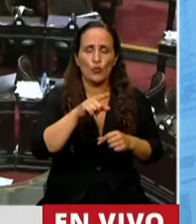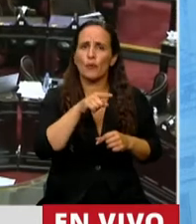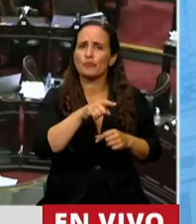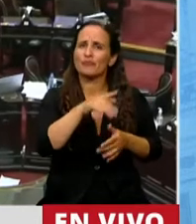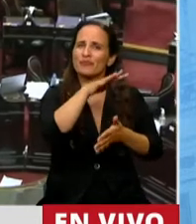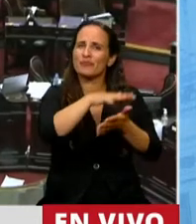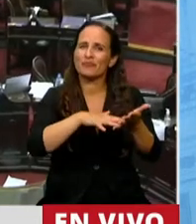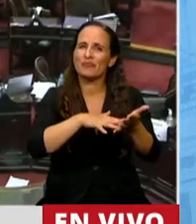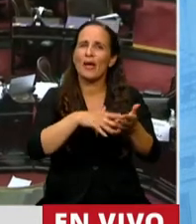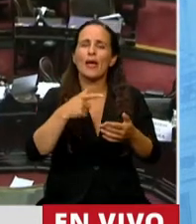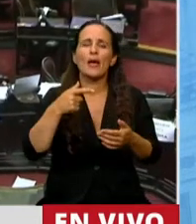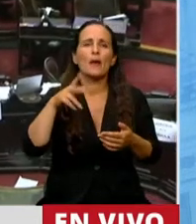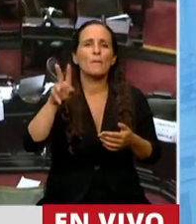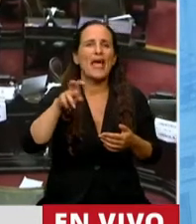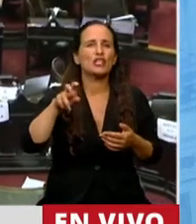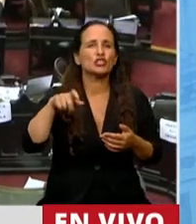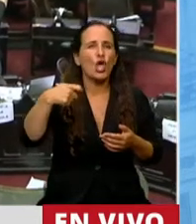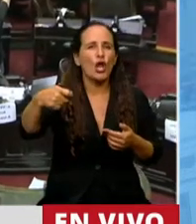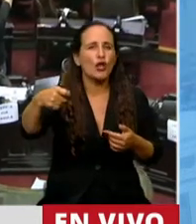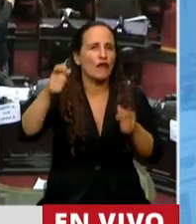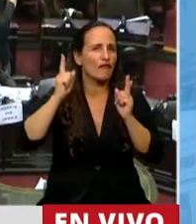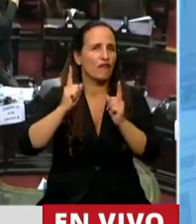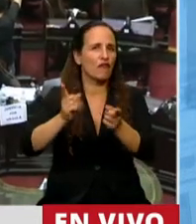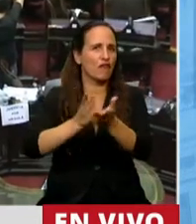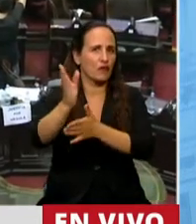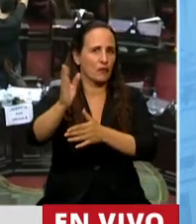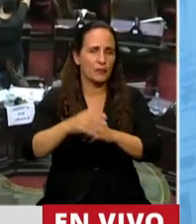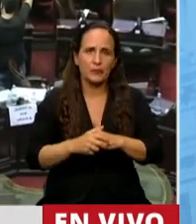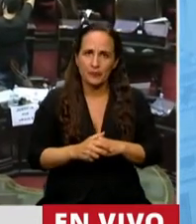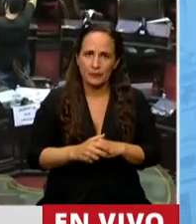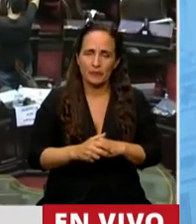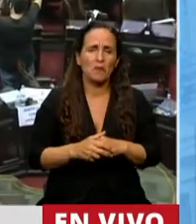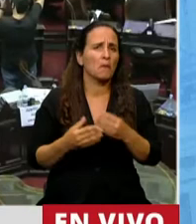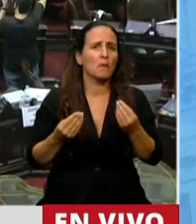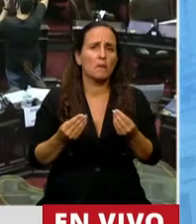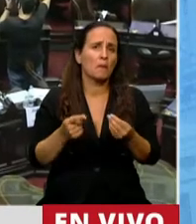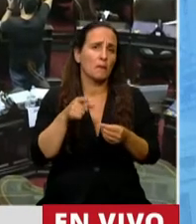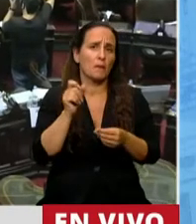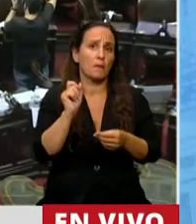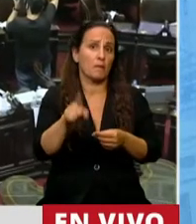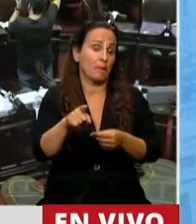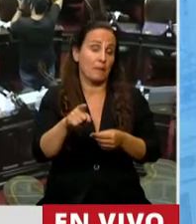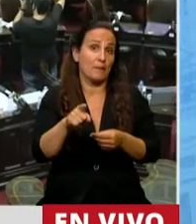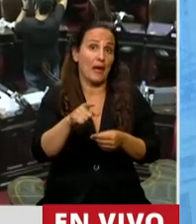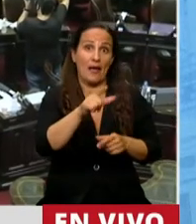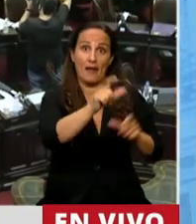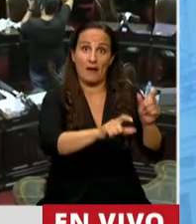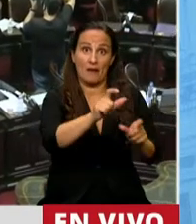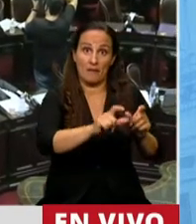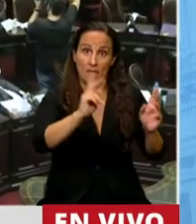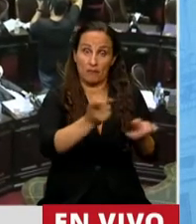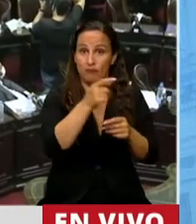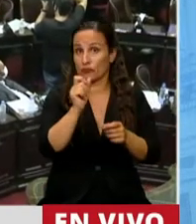pensión honorífica vitalicia a los derechohabientes de los tripulantes del